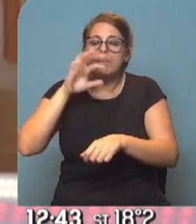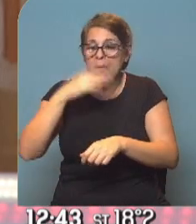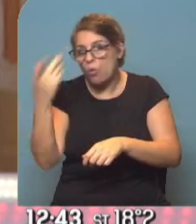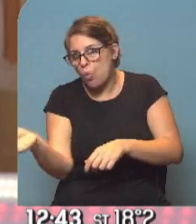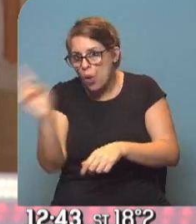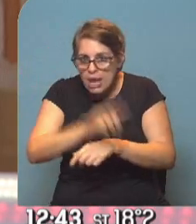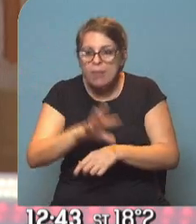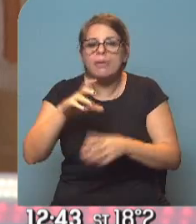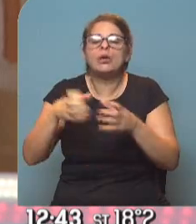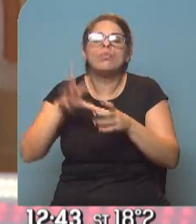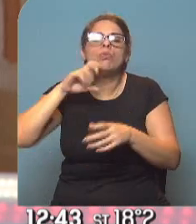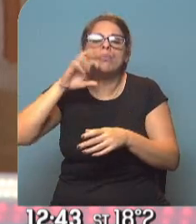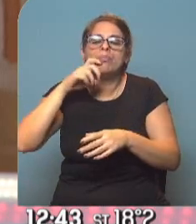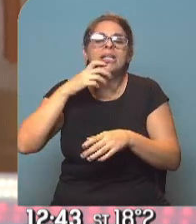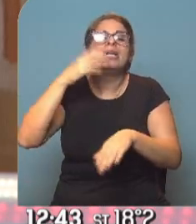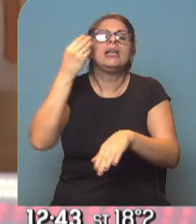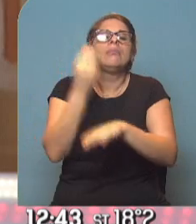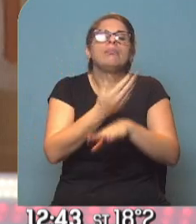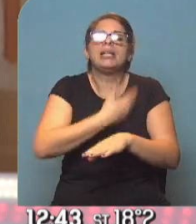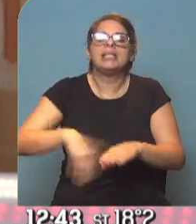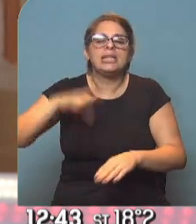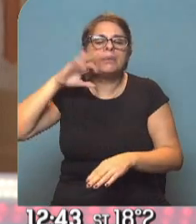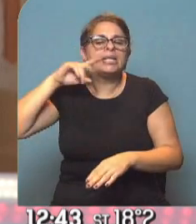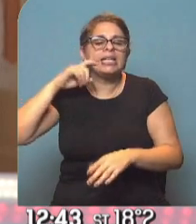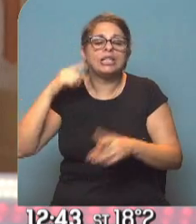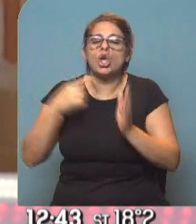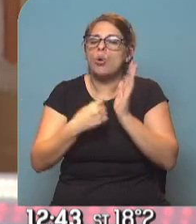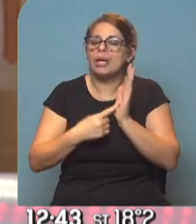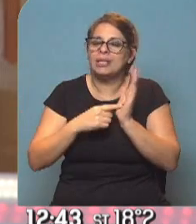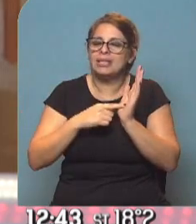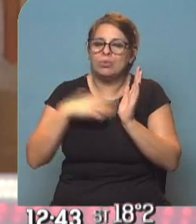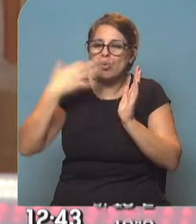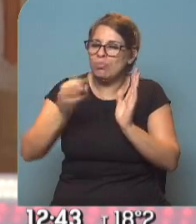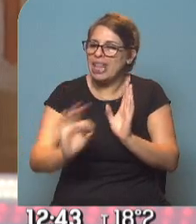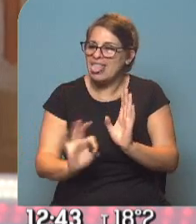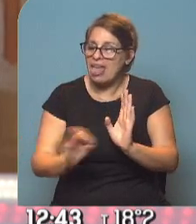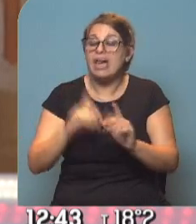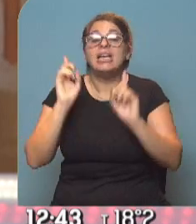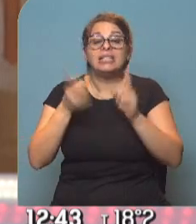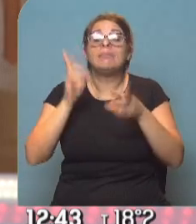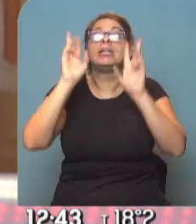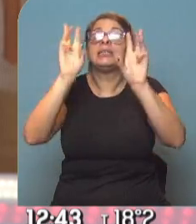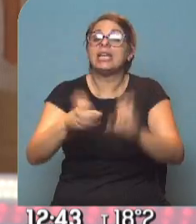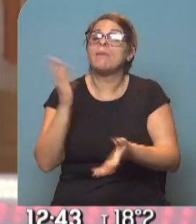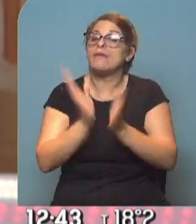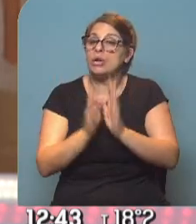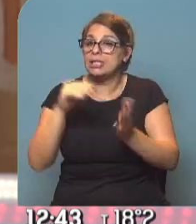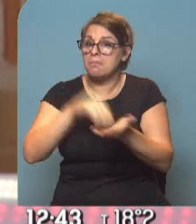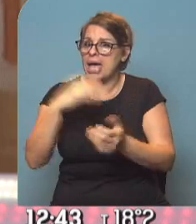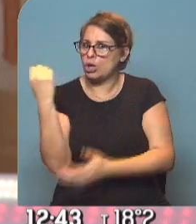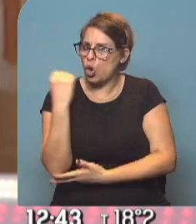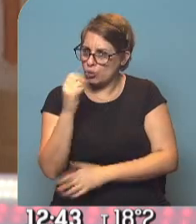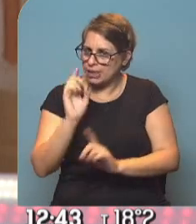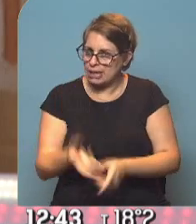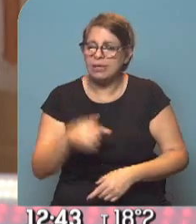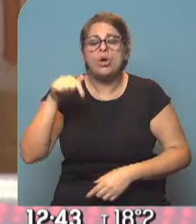Peña Nieto, que no ha cumplido sus metas, desde luego, que en tema de violencia, inclusive la misma economía. Y hoy hay un factor